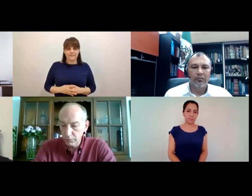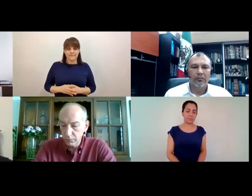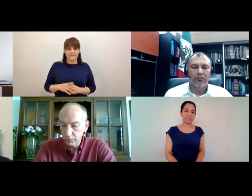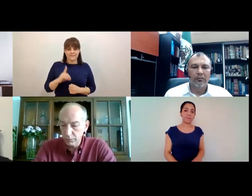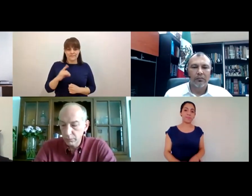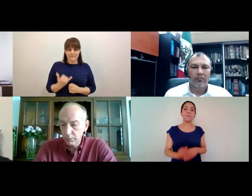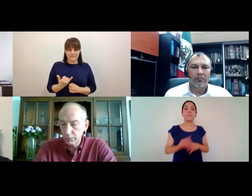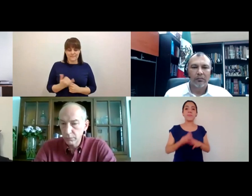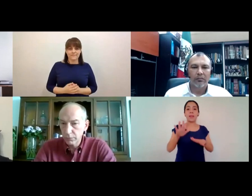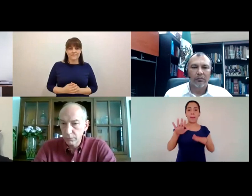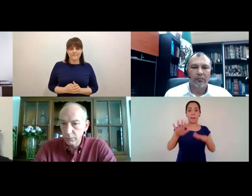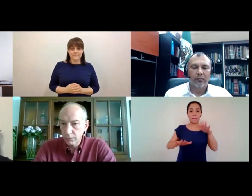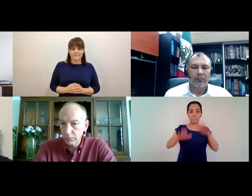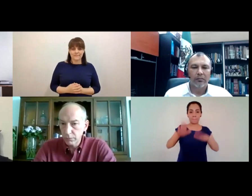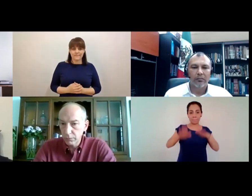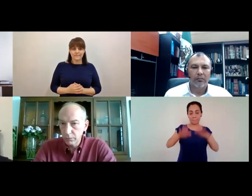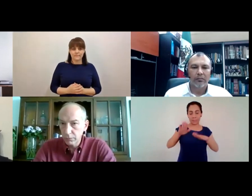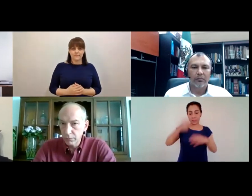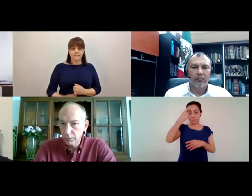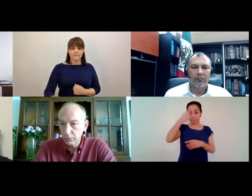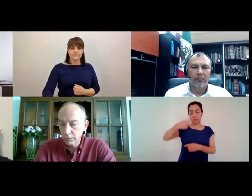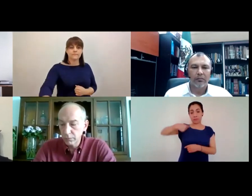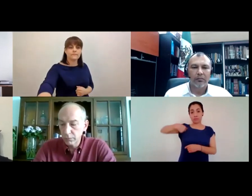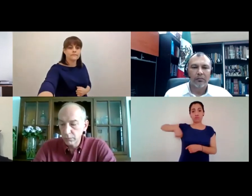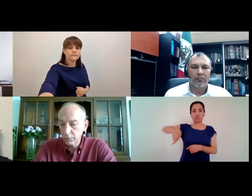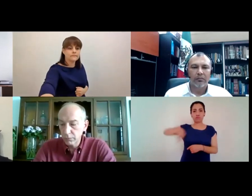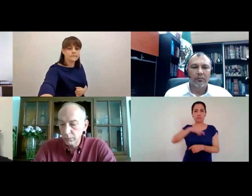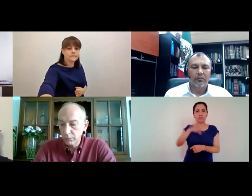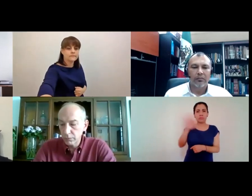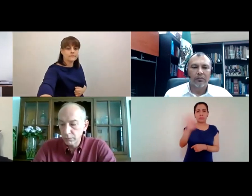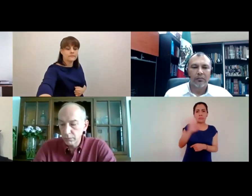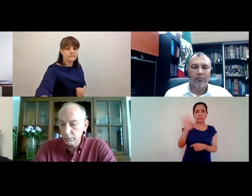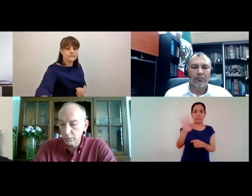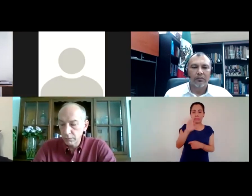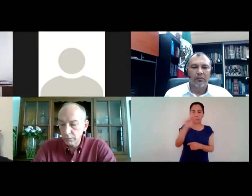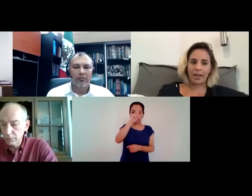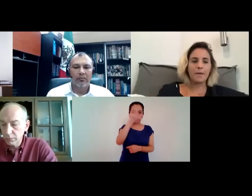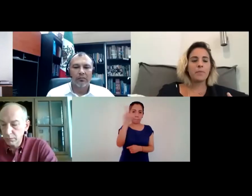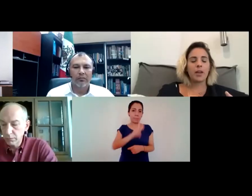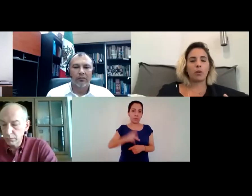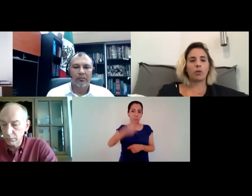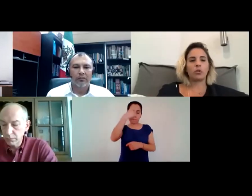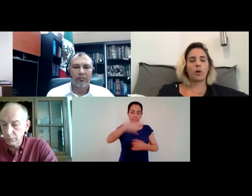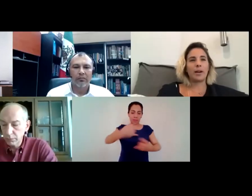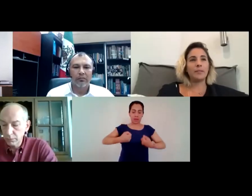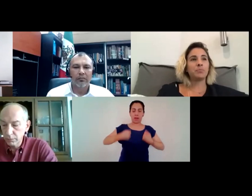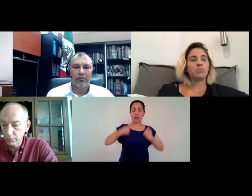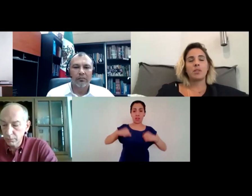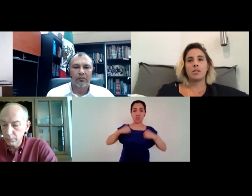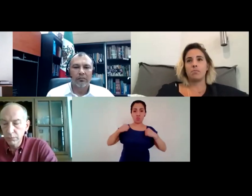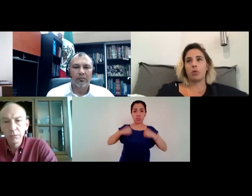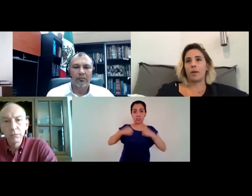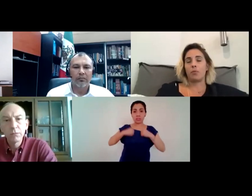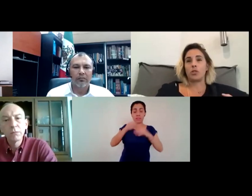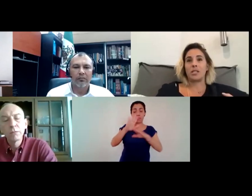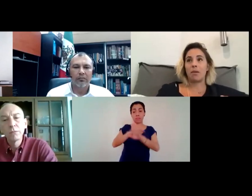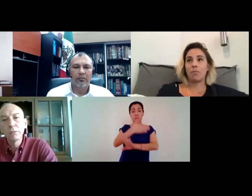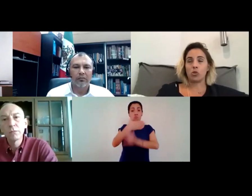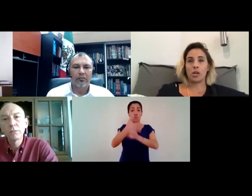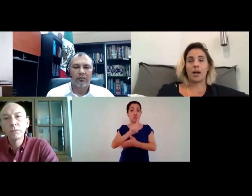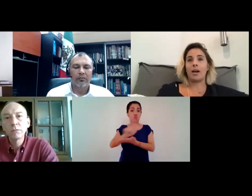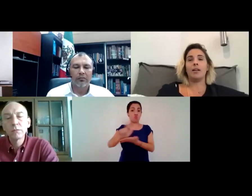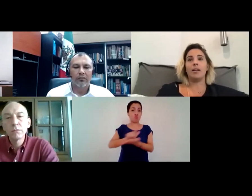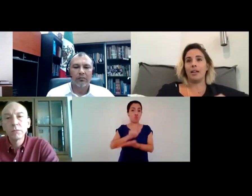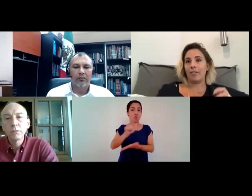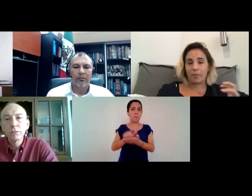bien. Para nosotros fue contraproducente el trabajo integral de los adolescentes en conflicto con la ley en cuanto a, por ejemplo,